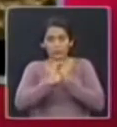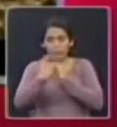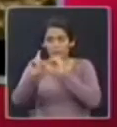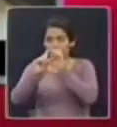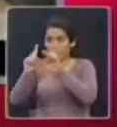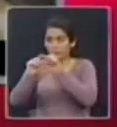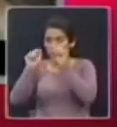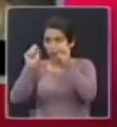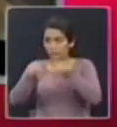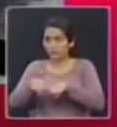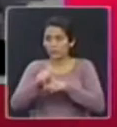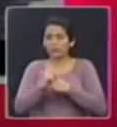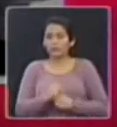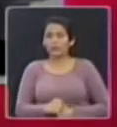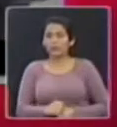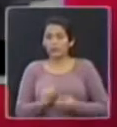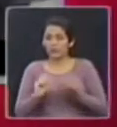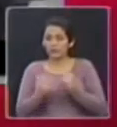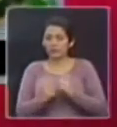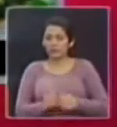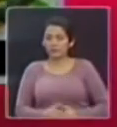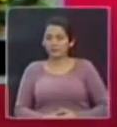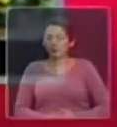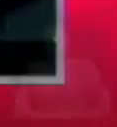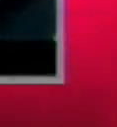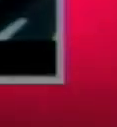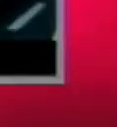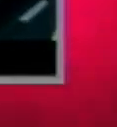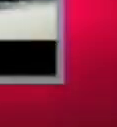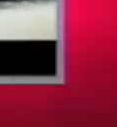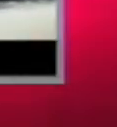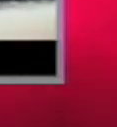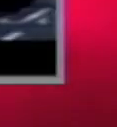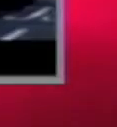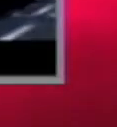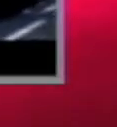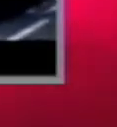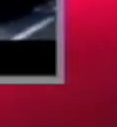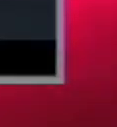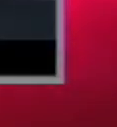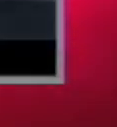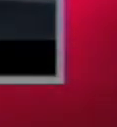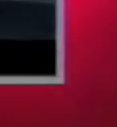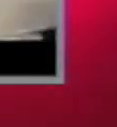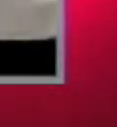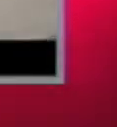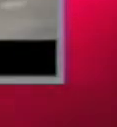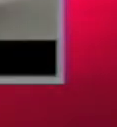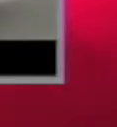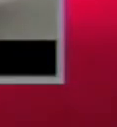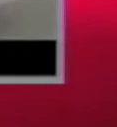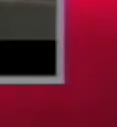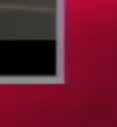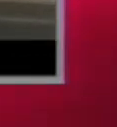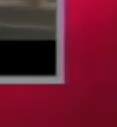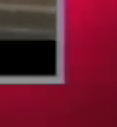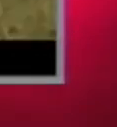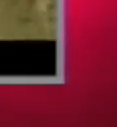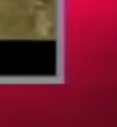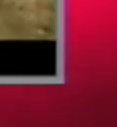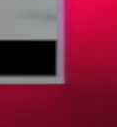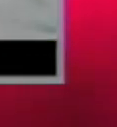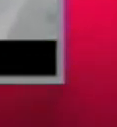unidades a precios más económicos. Por supuesto que sí, María Antonieta. Incluso podemos adicionar también el efecto del